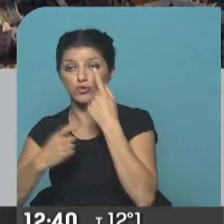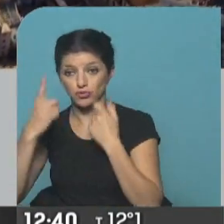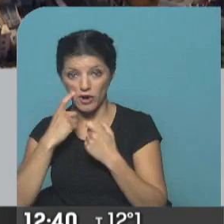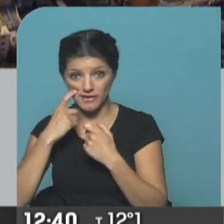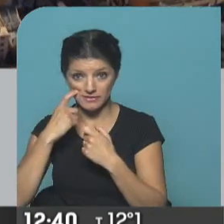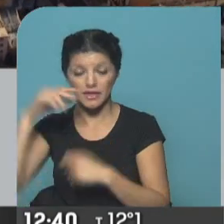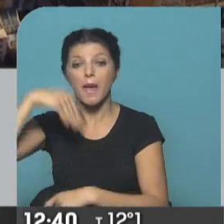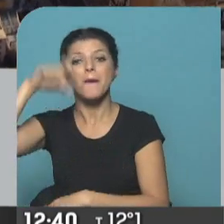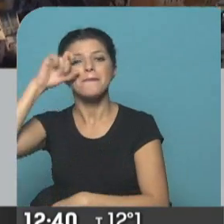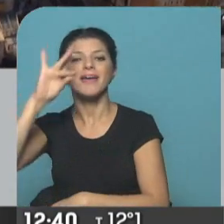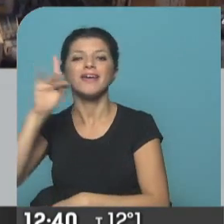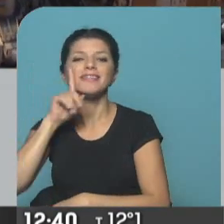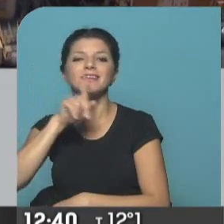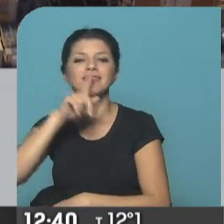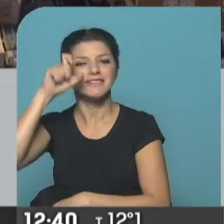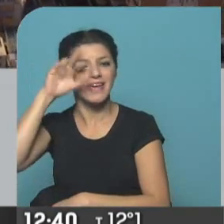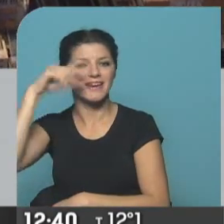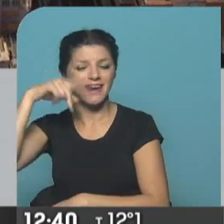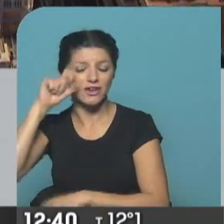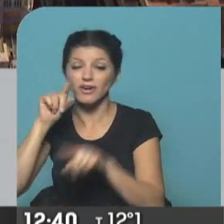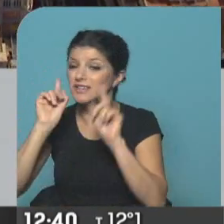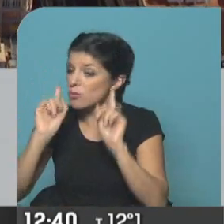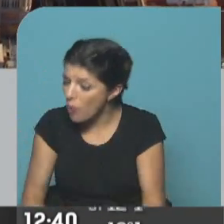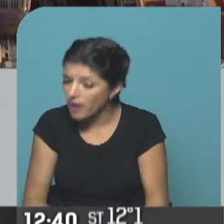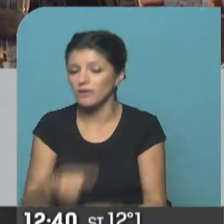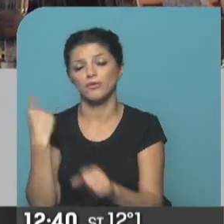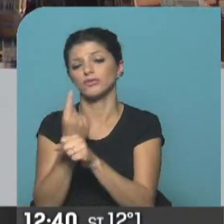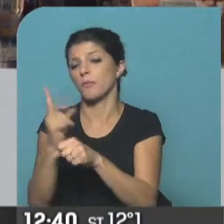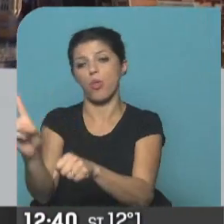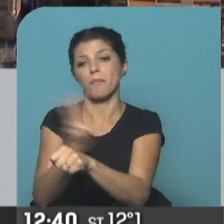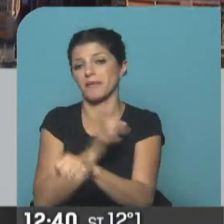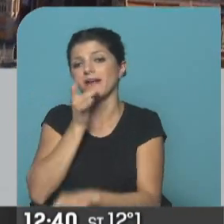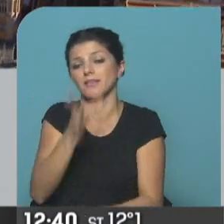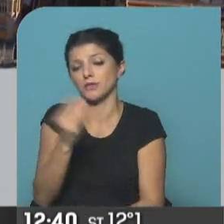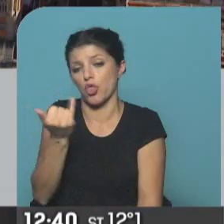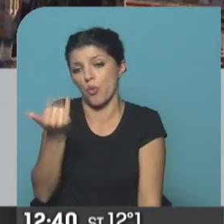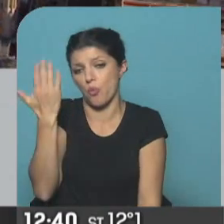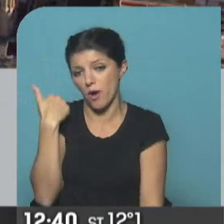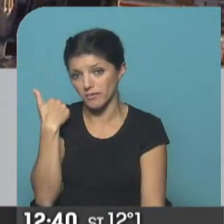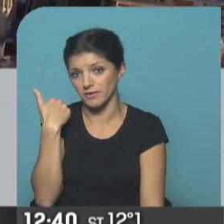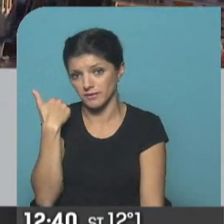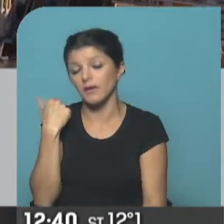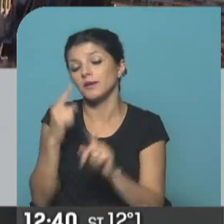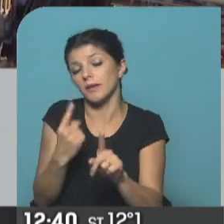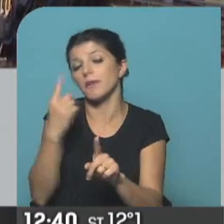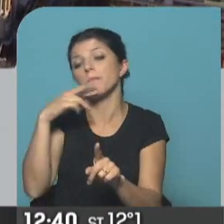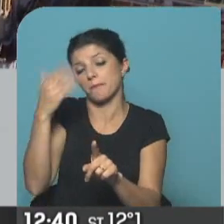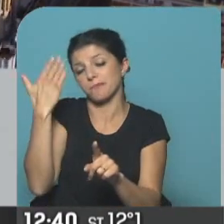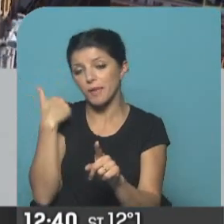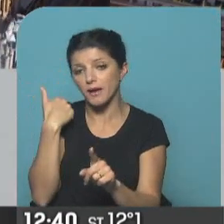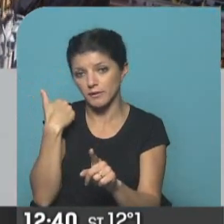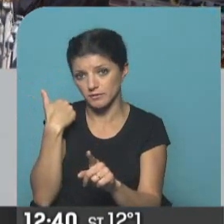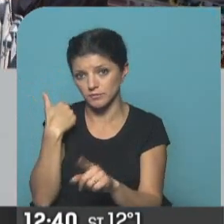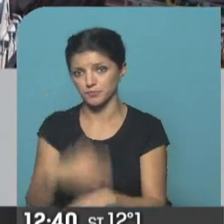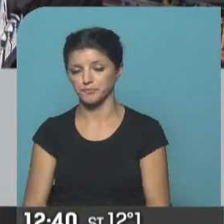Mediterráneo. Con todo esto no se pudo impedir, sin embargo, lo que ocurrió el jueves y, por supuesto, lo que ocurrió el día siguiente o en la